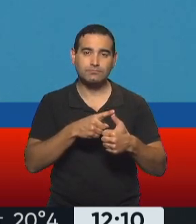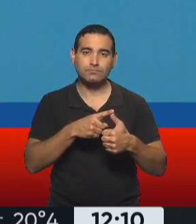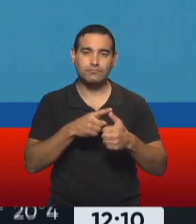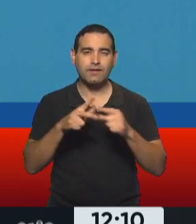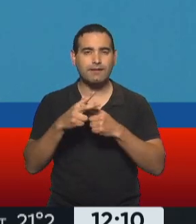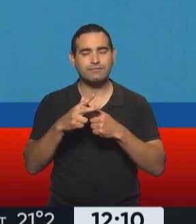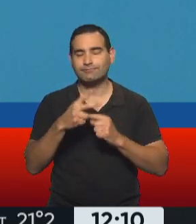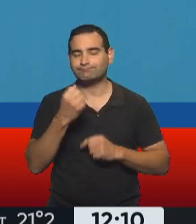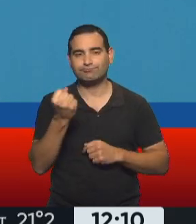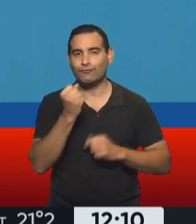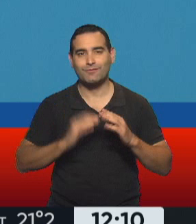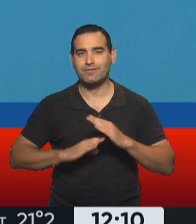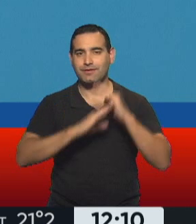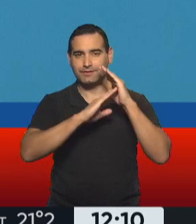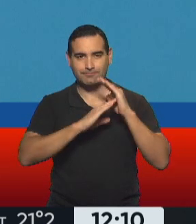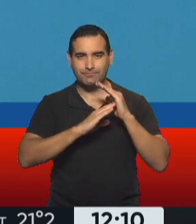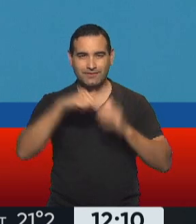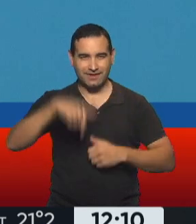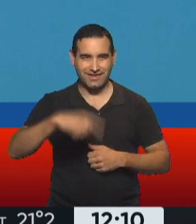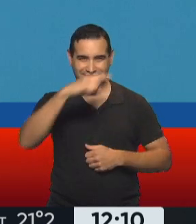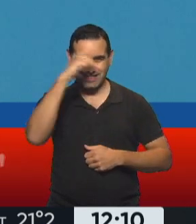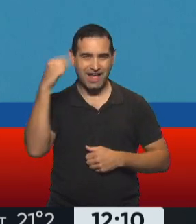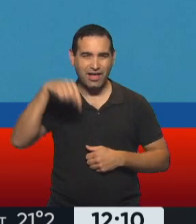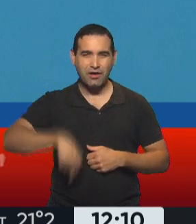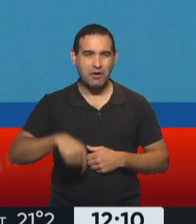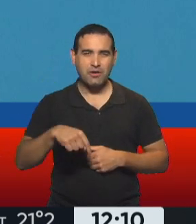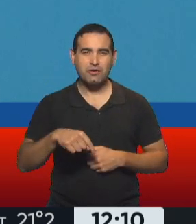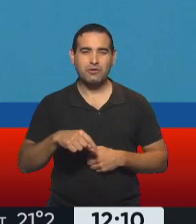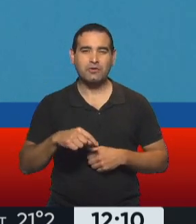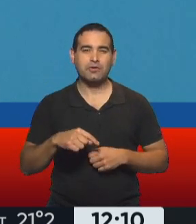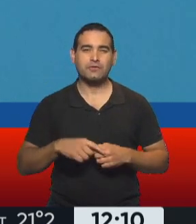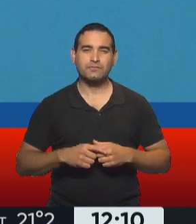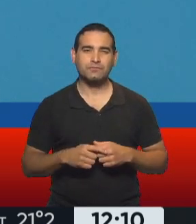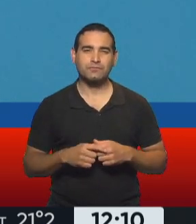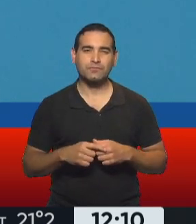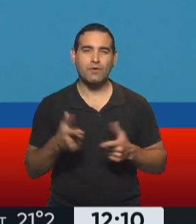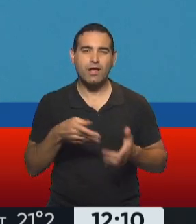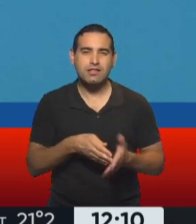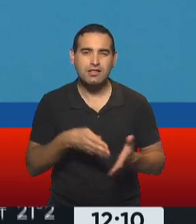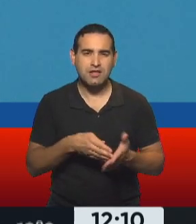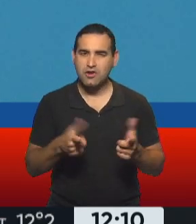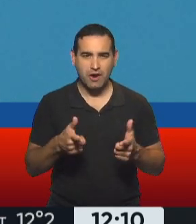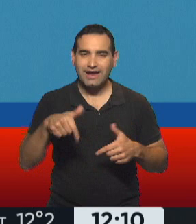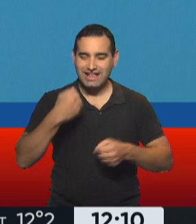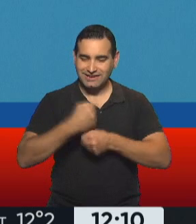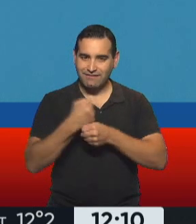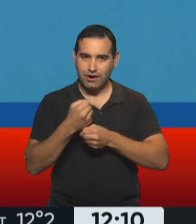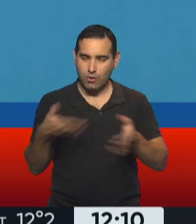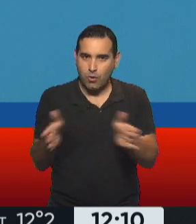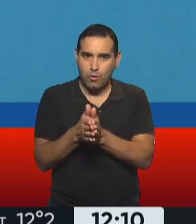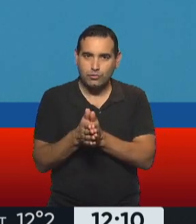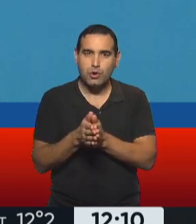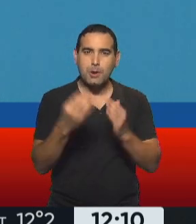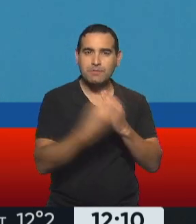herramienta que creo que es fundamental. Aquí, en el Estado Nacional, no hay compartimentos estancos. Acá hay un trabajo articulado entre